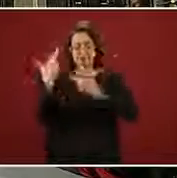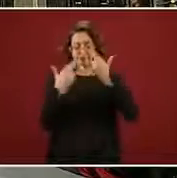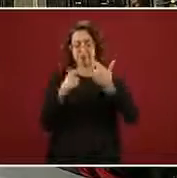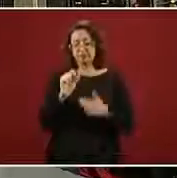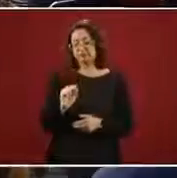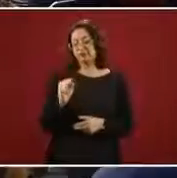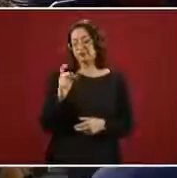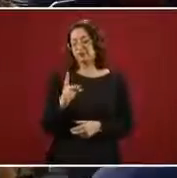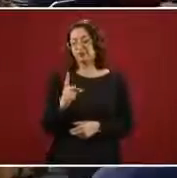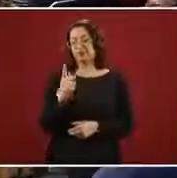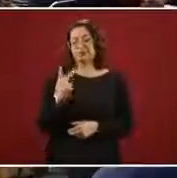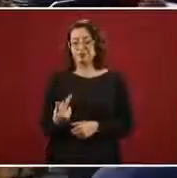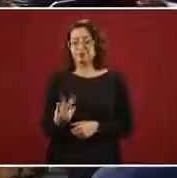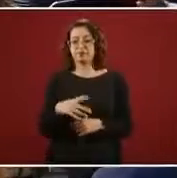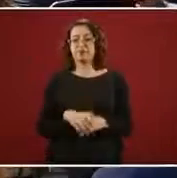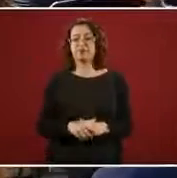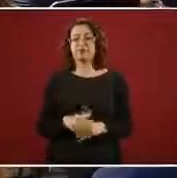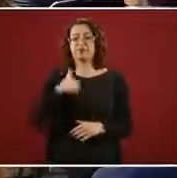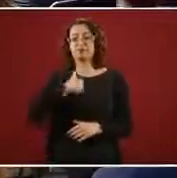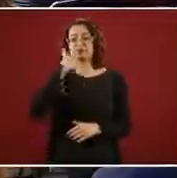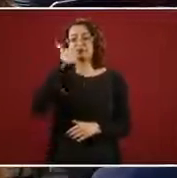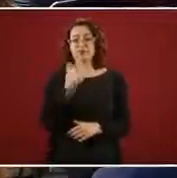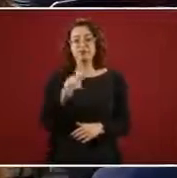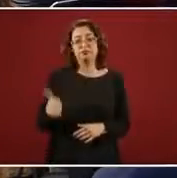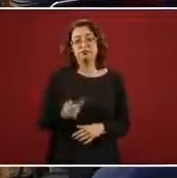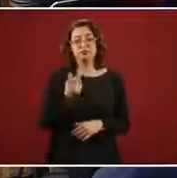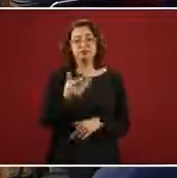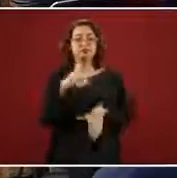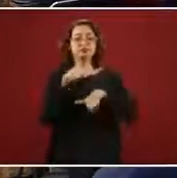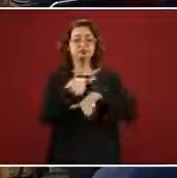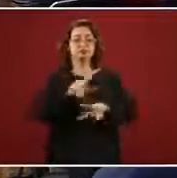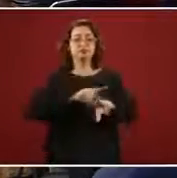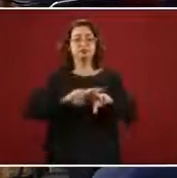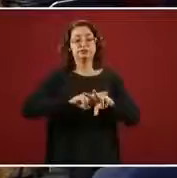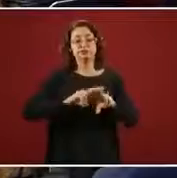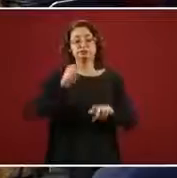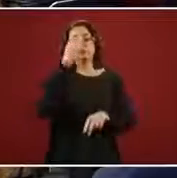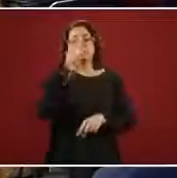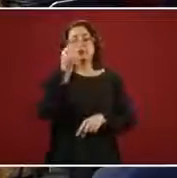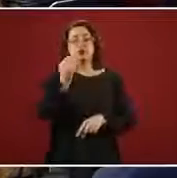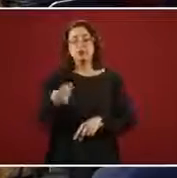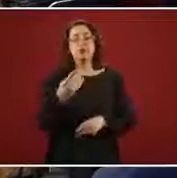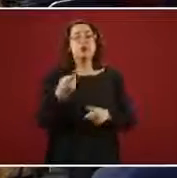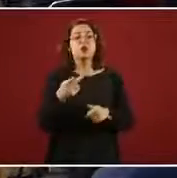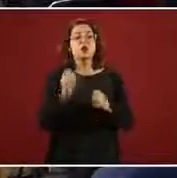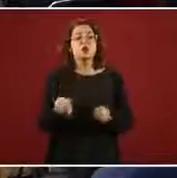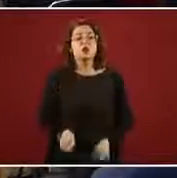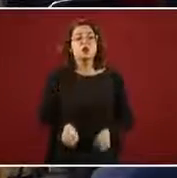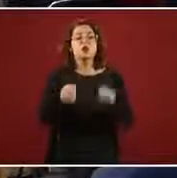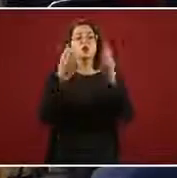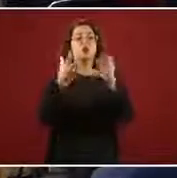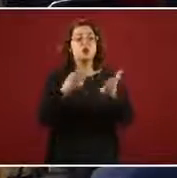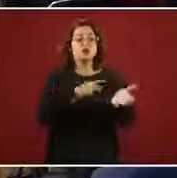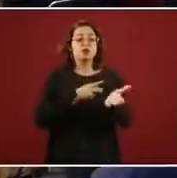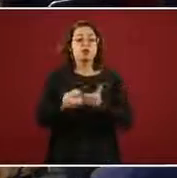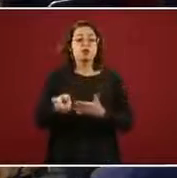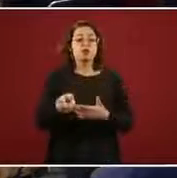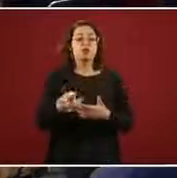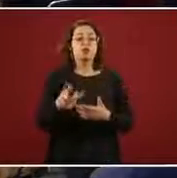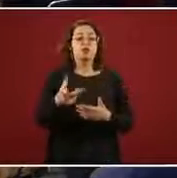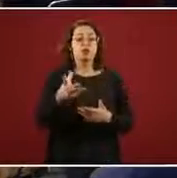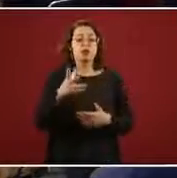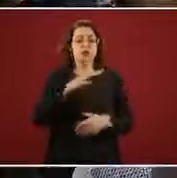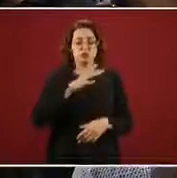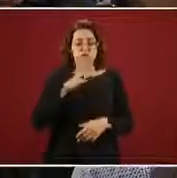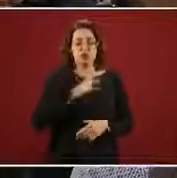Yo le quisiera preguntar sobre el Tren Maya, ¿cuánto se tiene de derecho de vía de esta